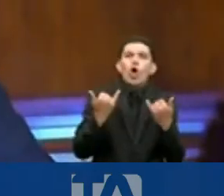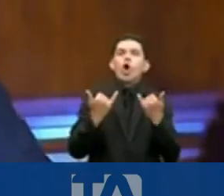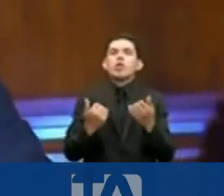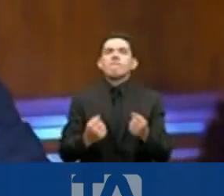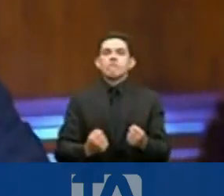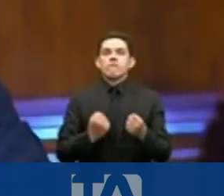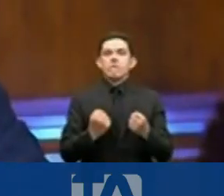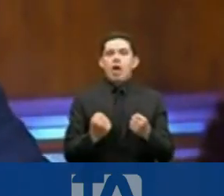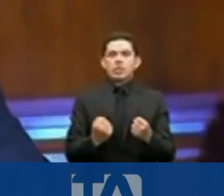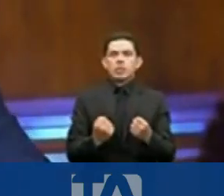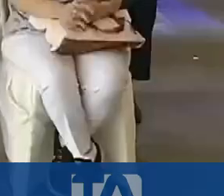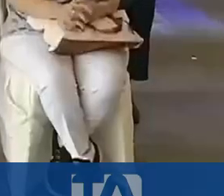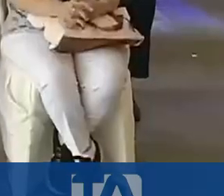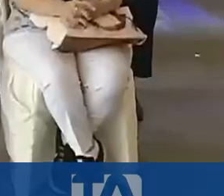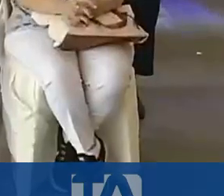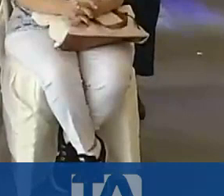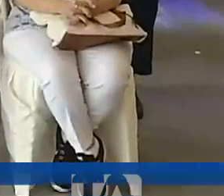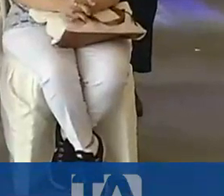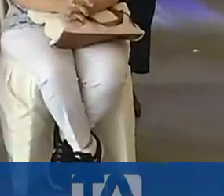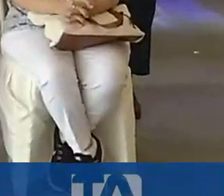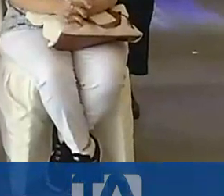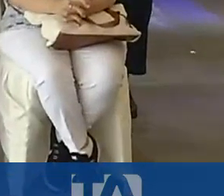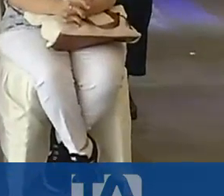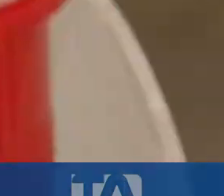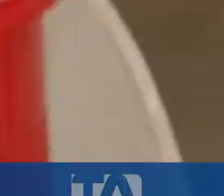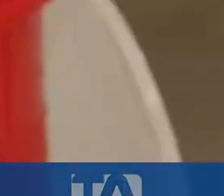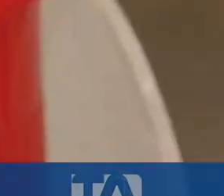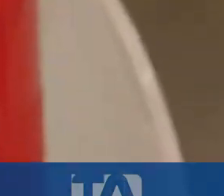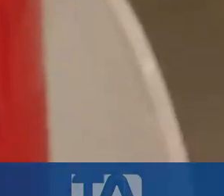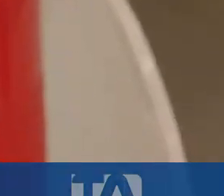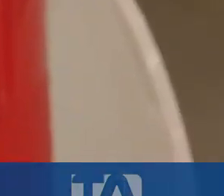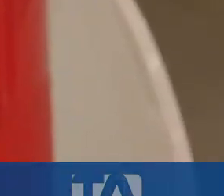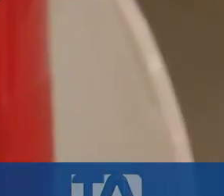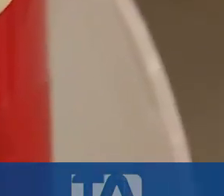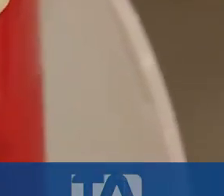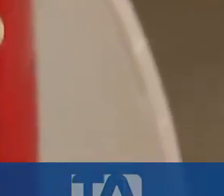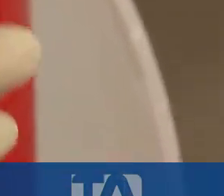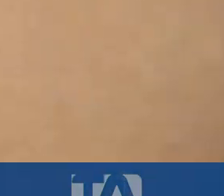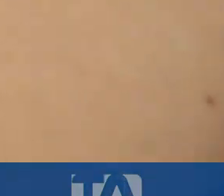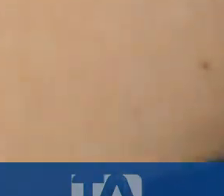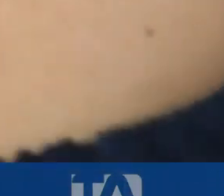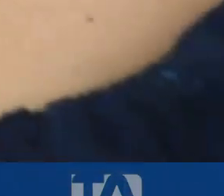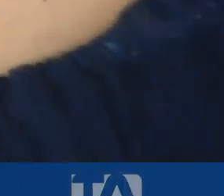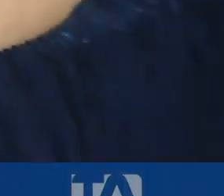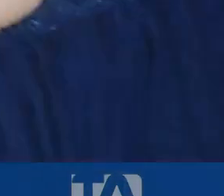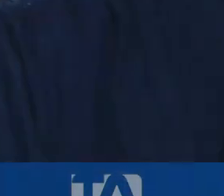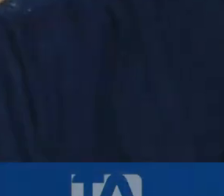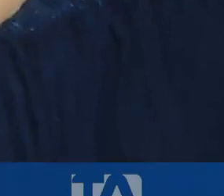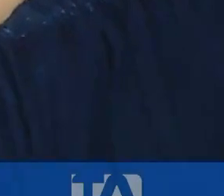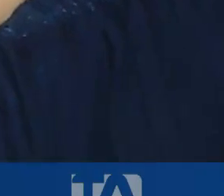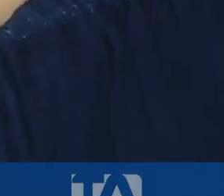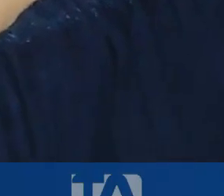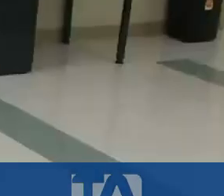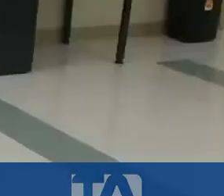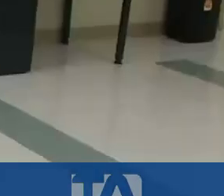sólida que nunca. Y volvió a resaltar a la campaña de vacunación como uno de los grandes éxitos de su gobierno.